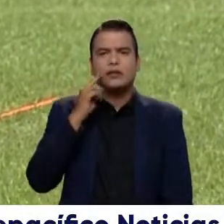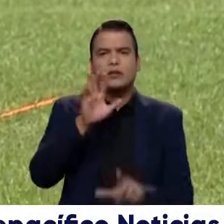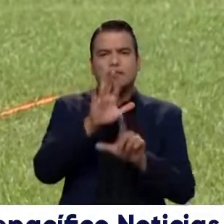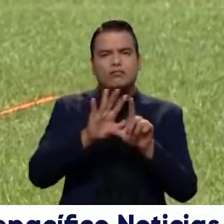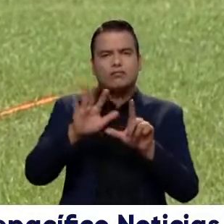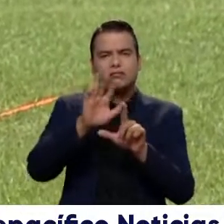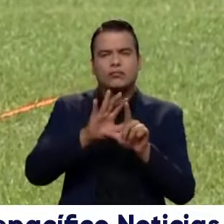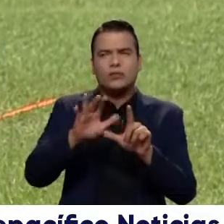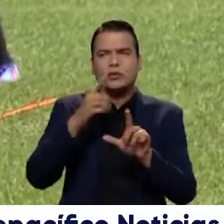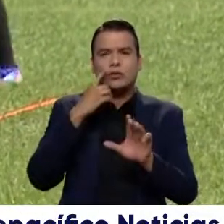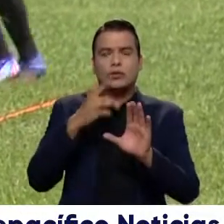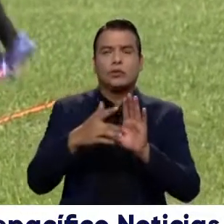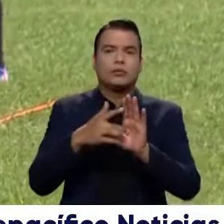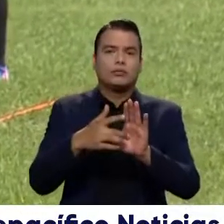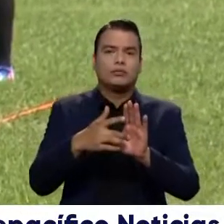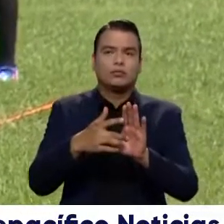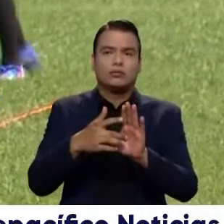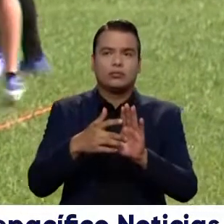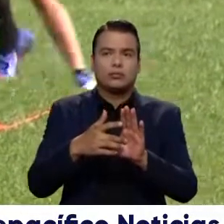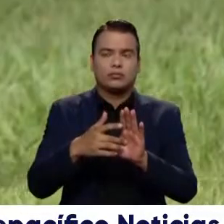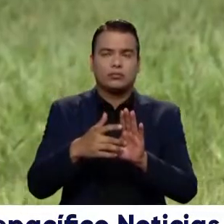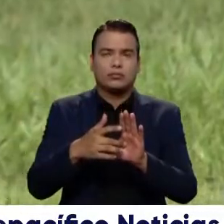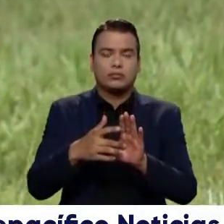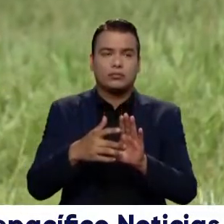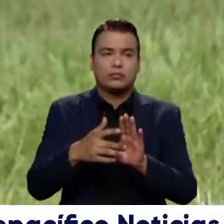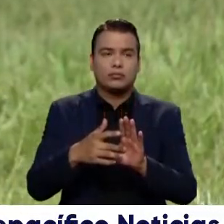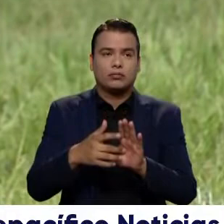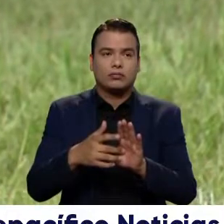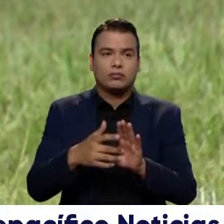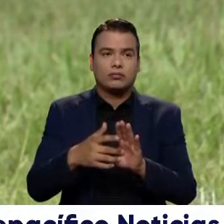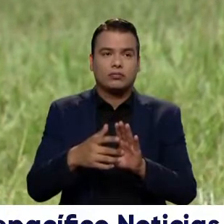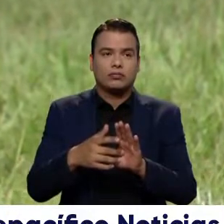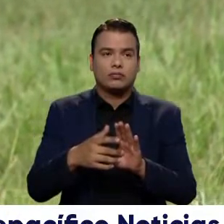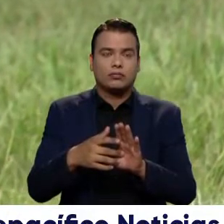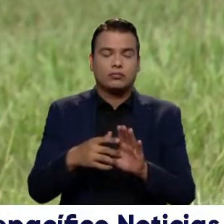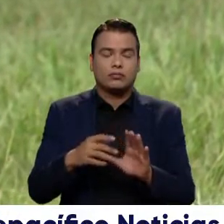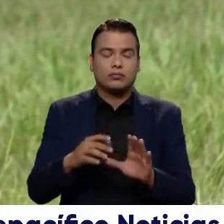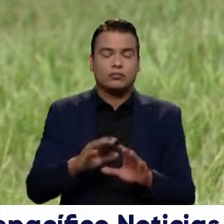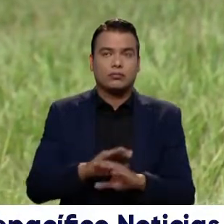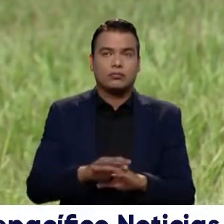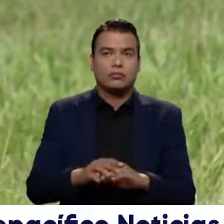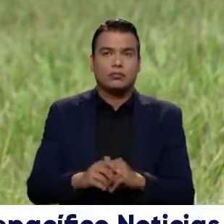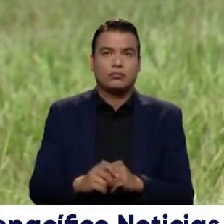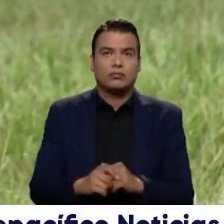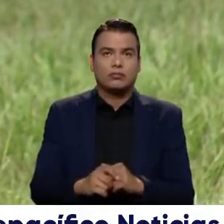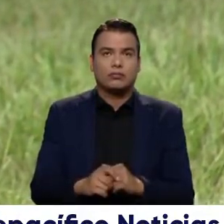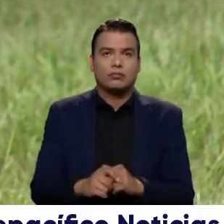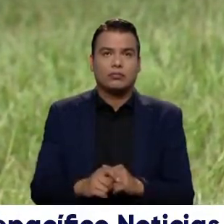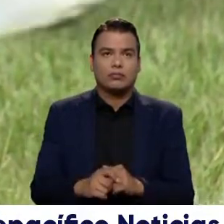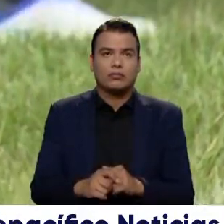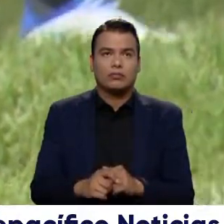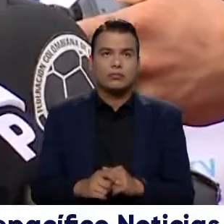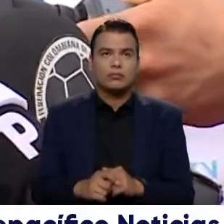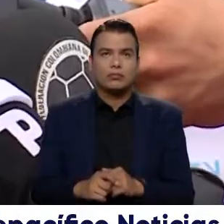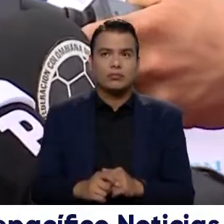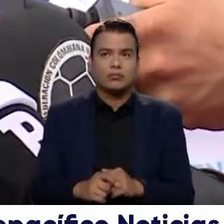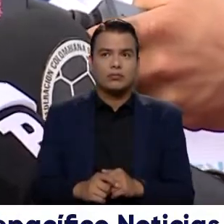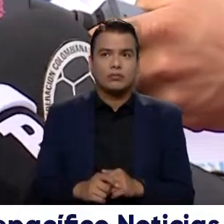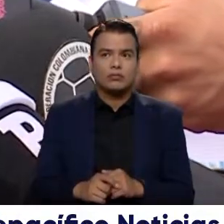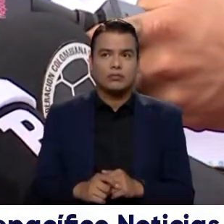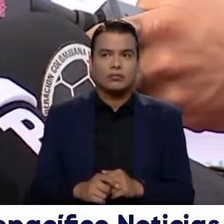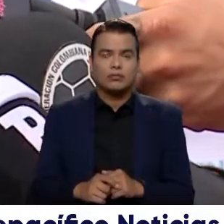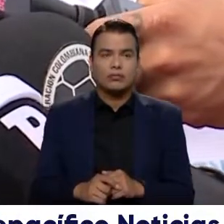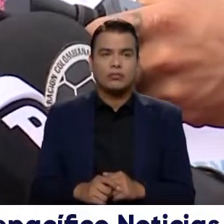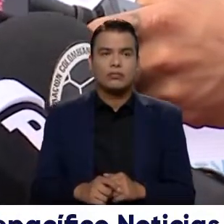lo que fue el partido con Chile. Sabemos de sus bondades, pero también sabemos de sus debilidades y cómo contrarrestar y cómo